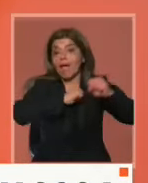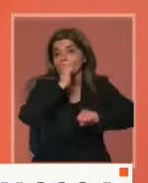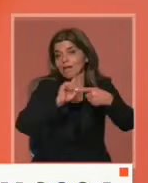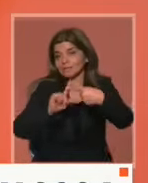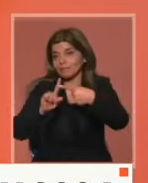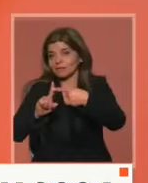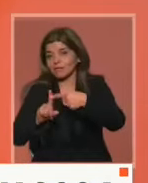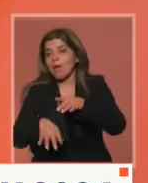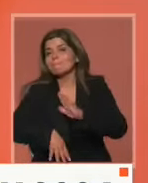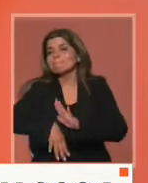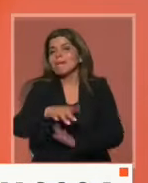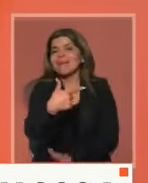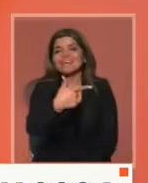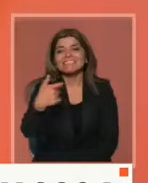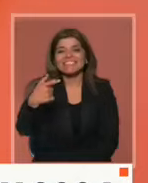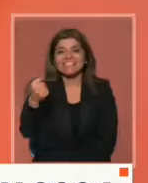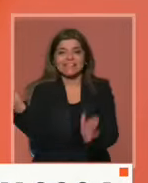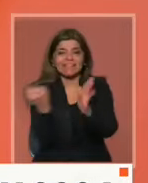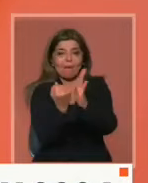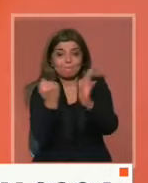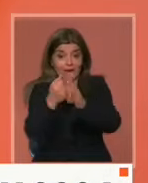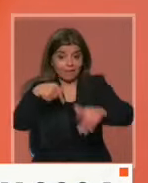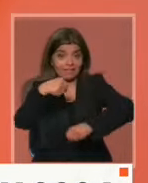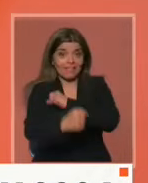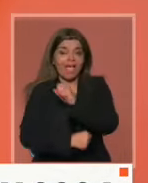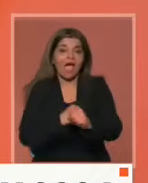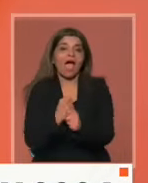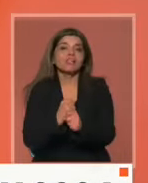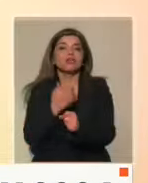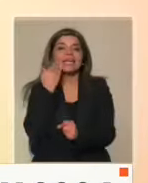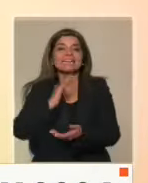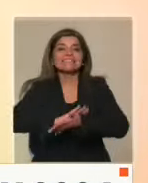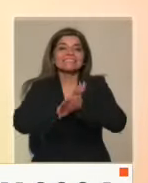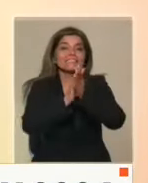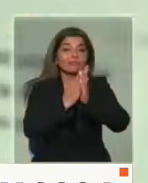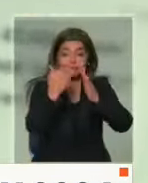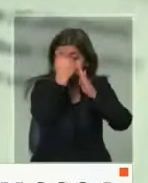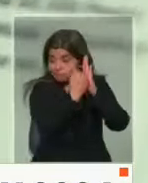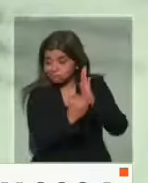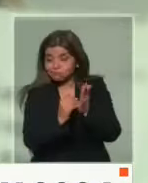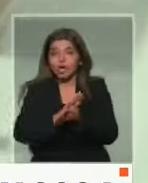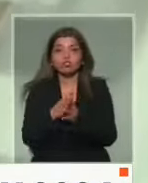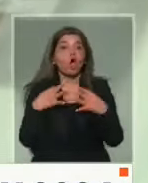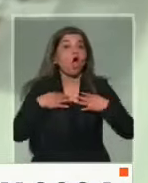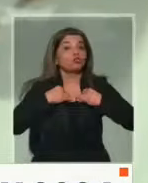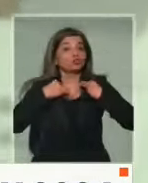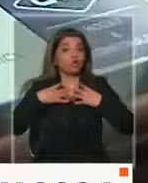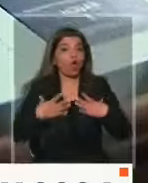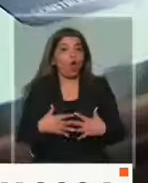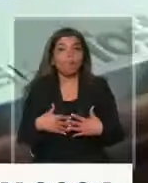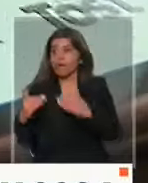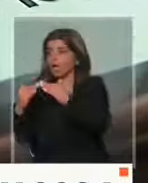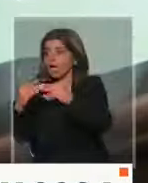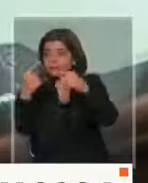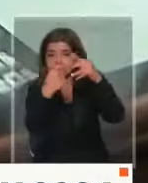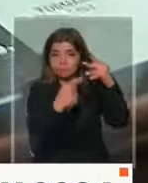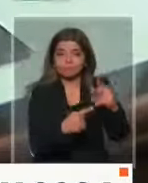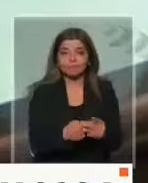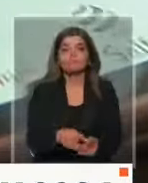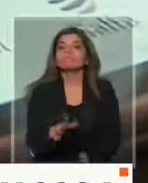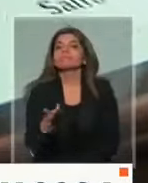más de 700 marcas este año de prácticamente todas las categorías desde ropa Hasta casas Quiero comprar cosas